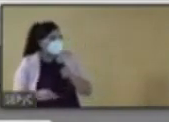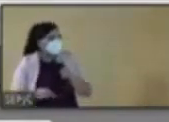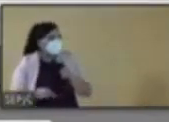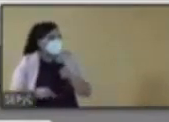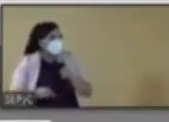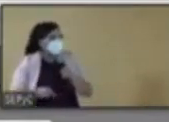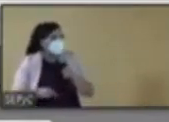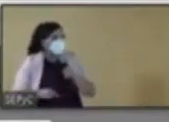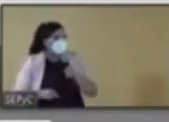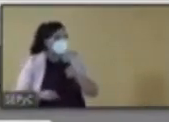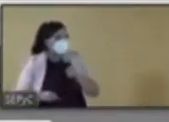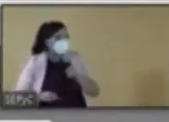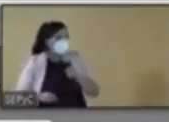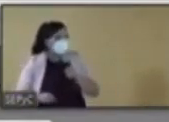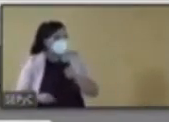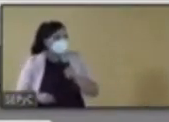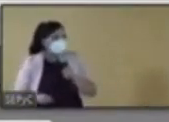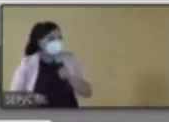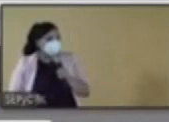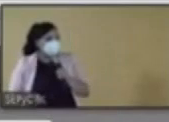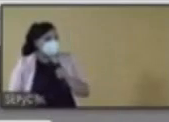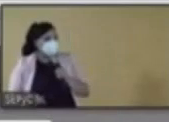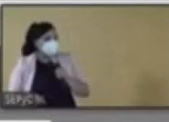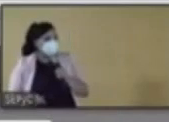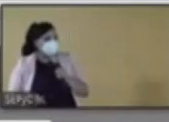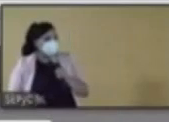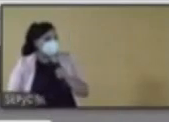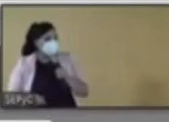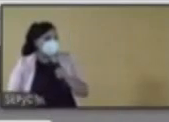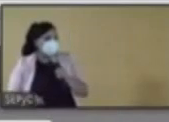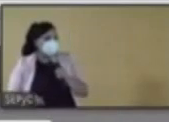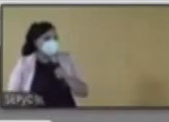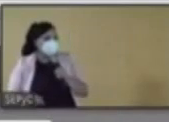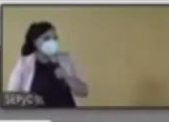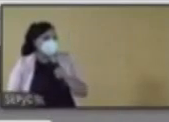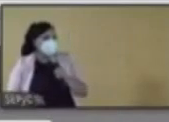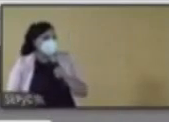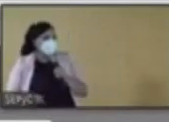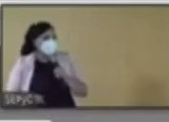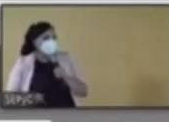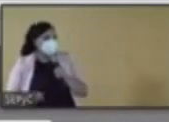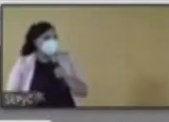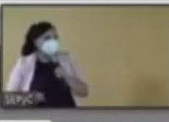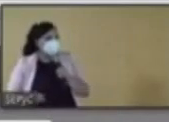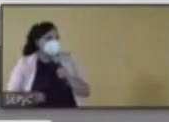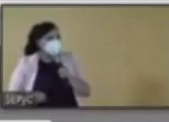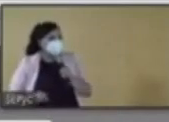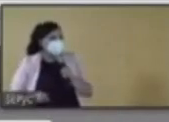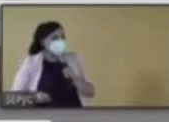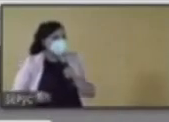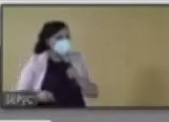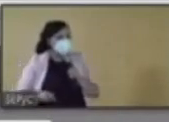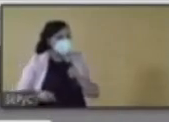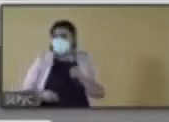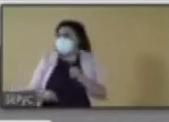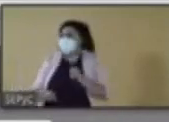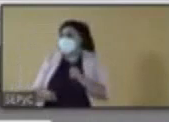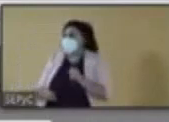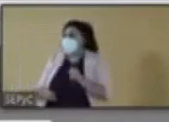documento observarán que nos solicita insertar nombre y firma, así como lugar y fecha de